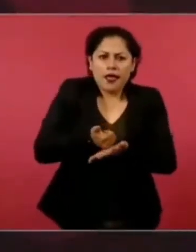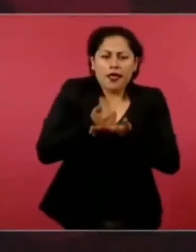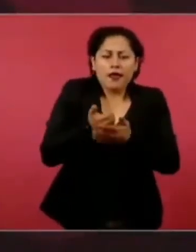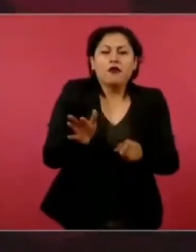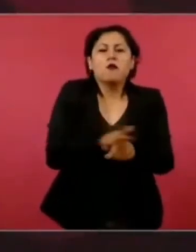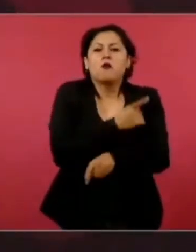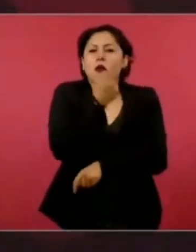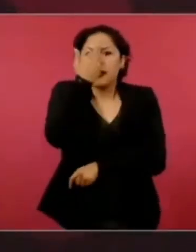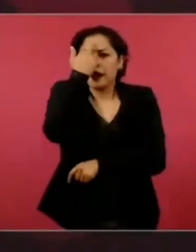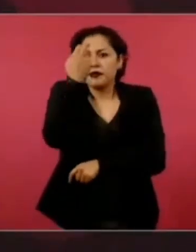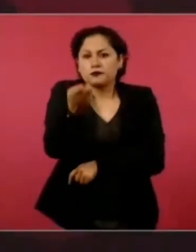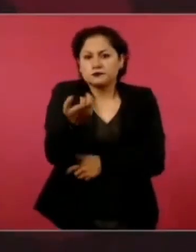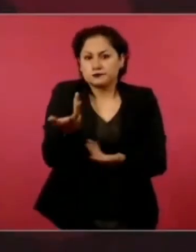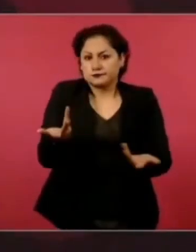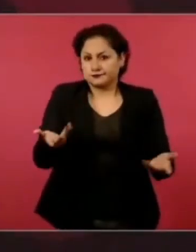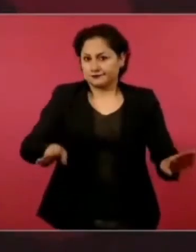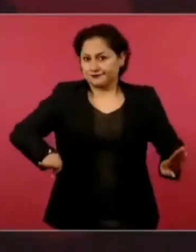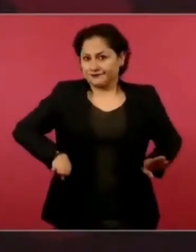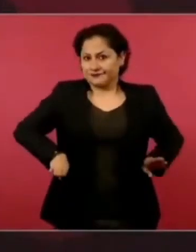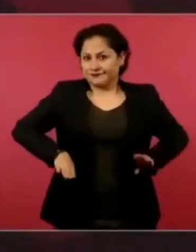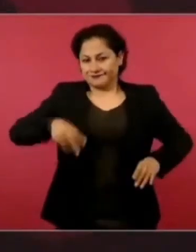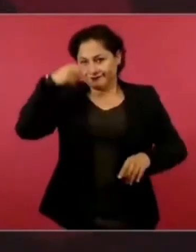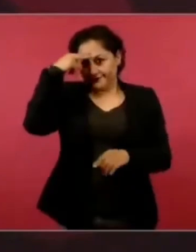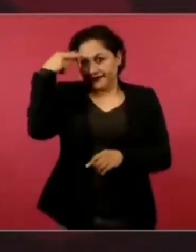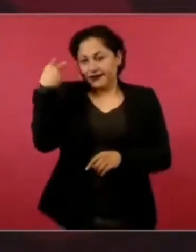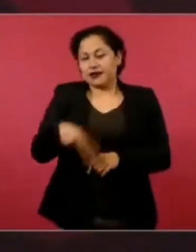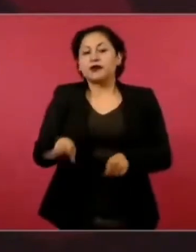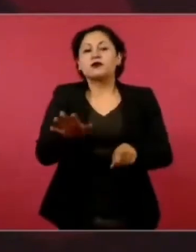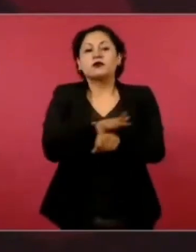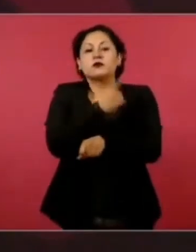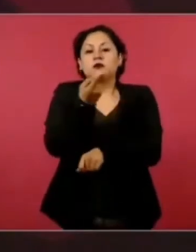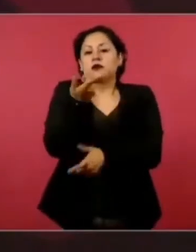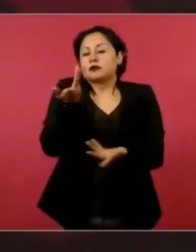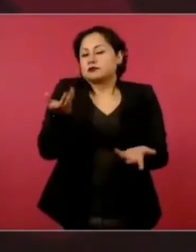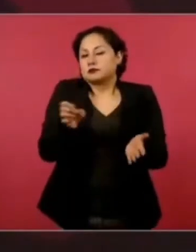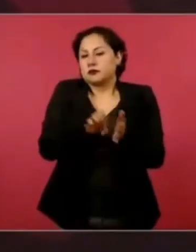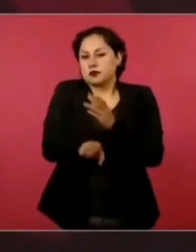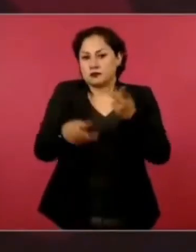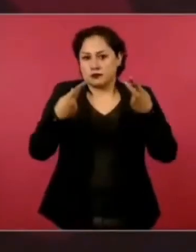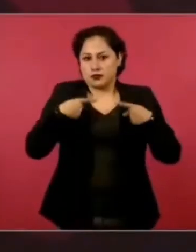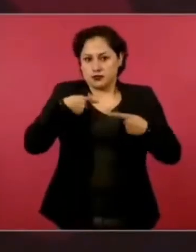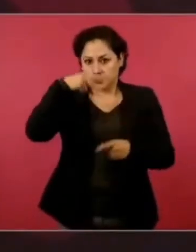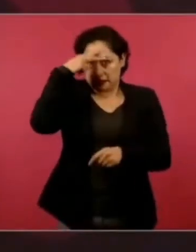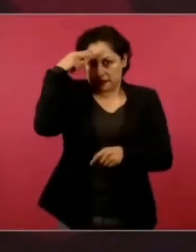porque se van a buscarse la vida arriesgándolo todo,